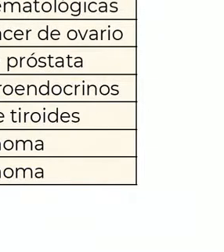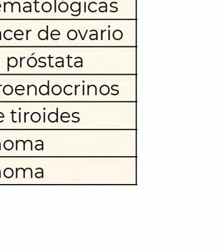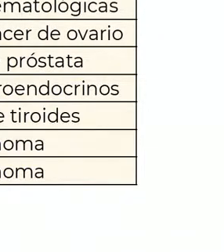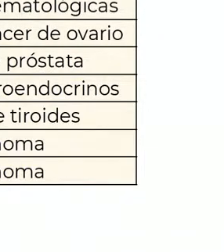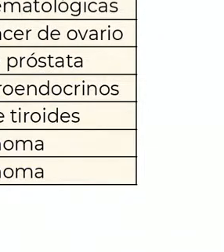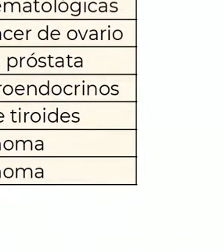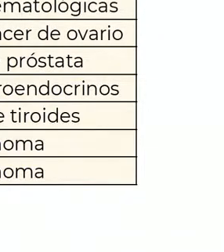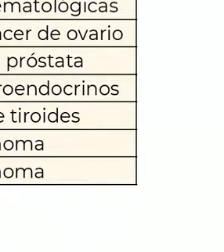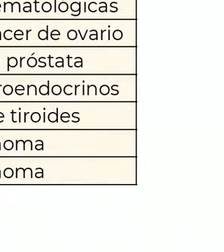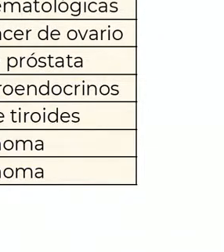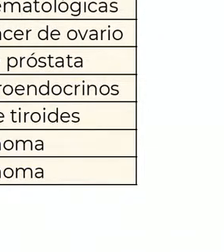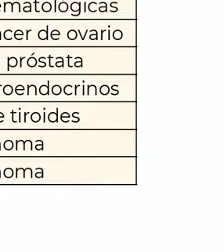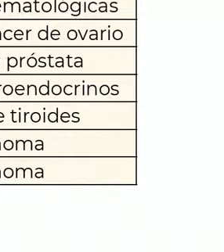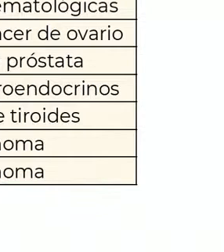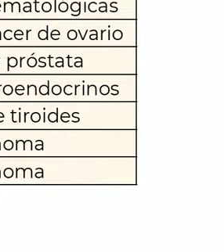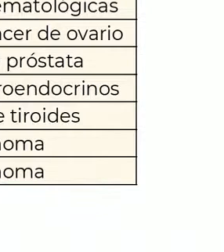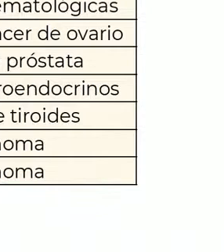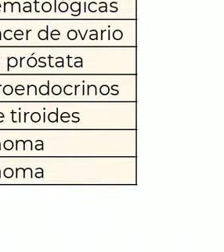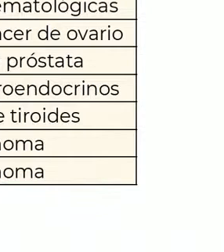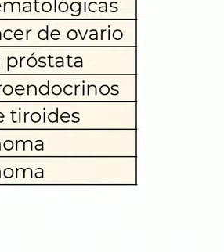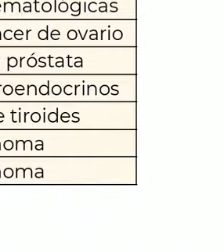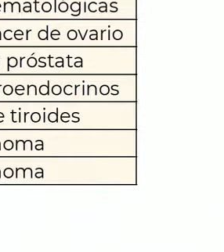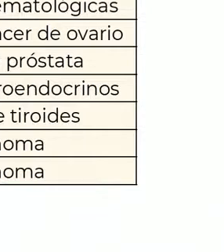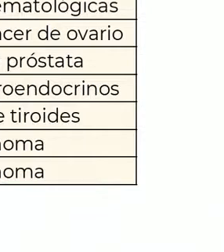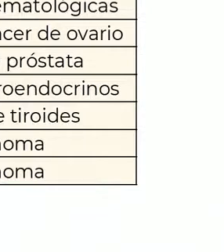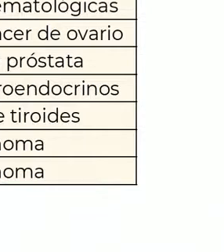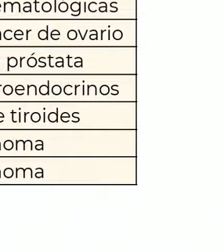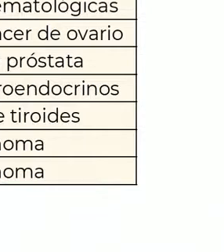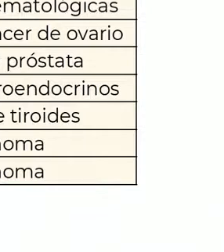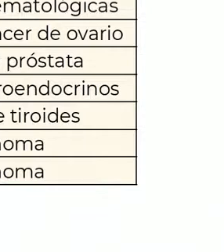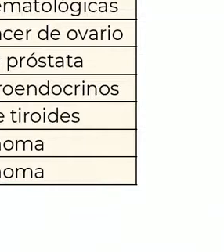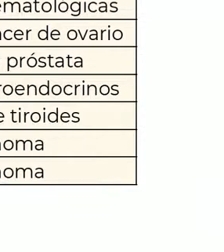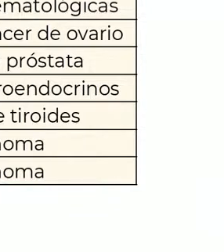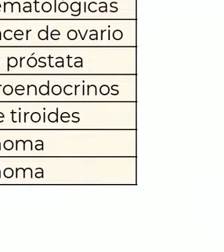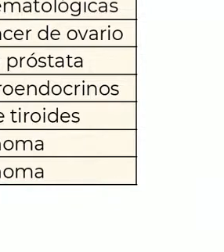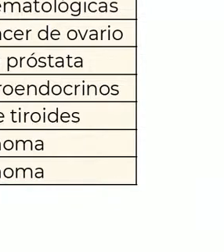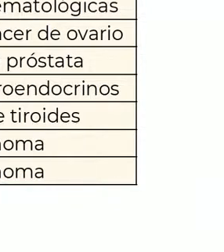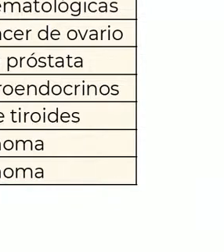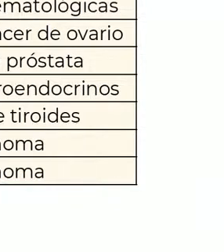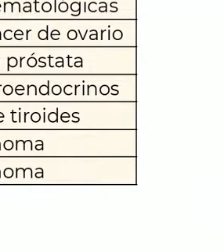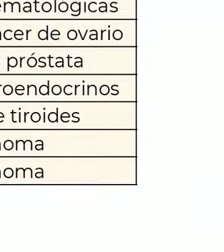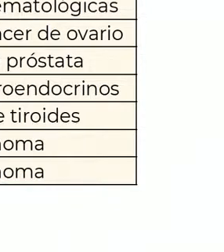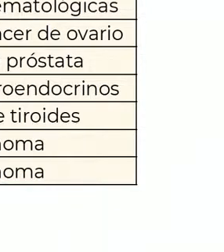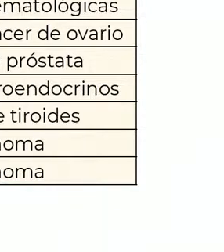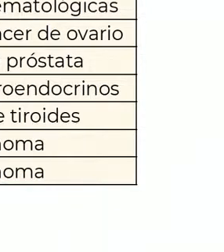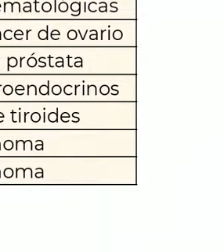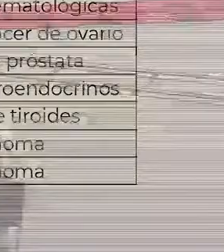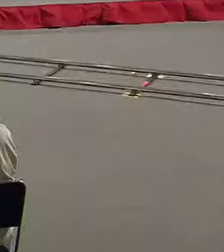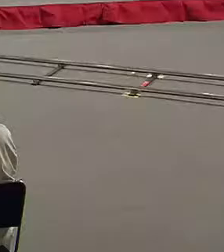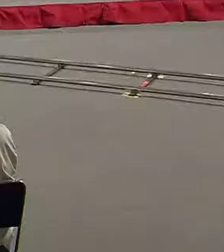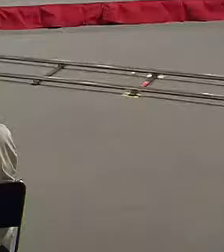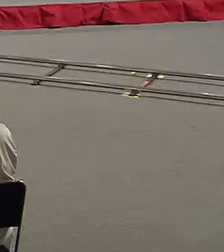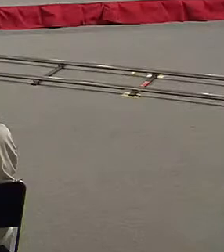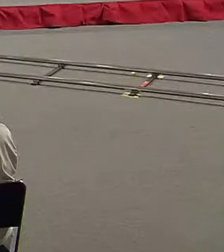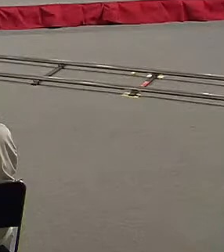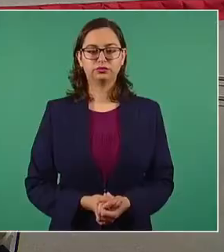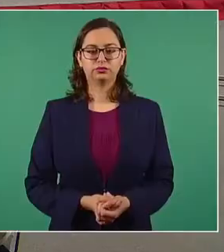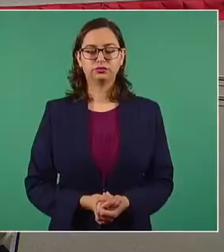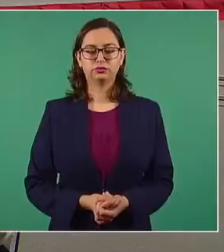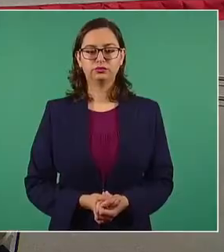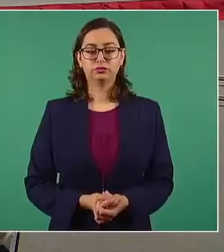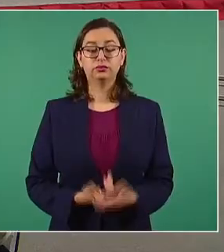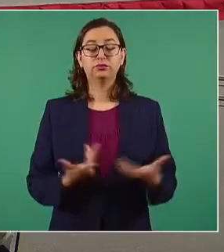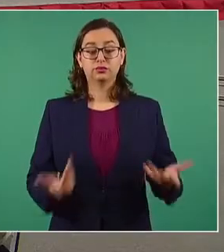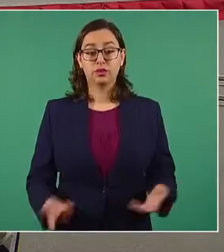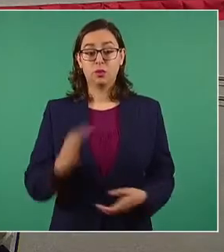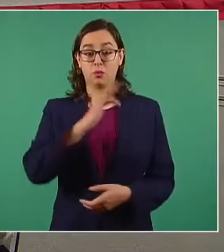hematológicas, de diferente mecanismo, y se usan en diferentes otras enfermedades. La asparaginasa, por ejemplo,